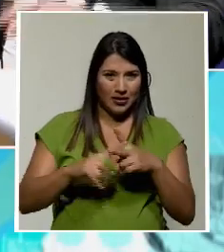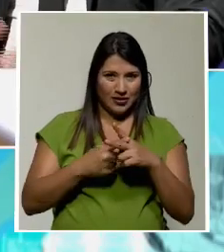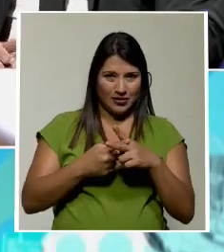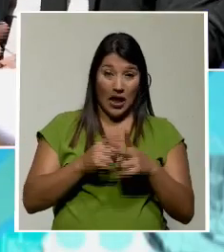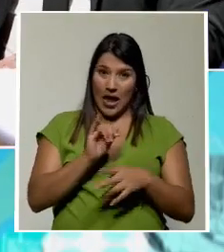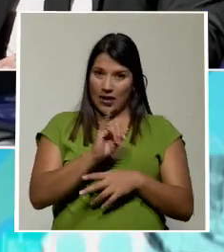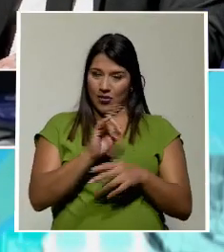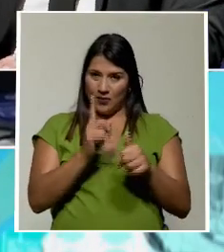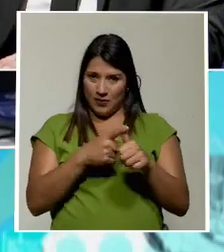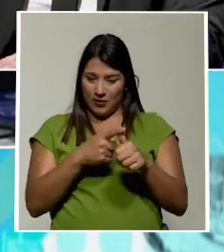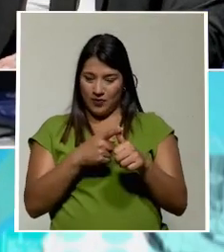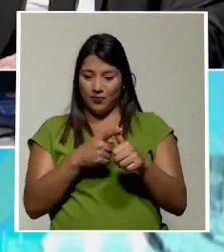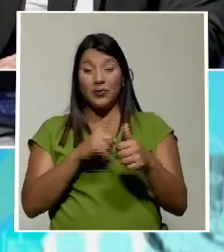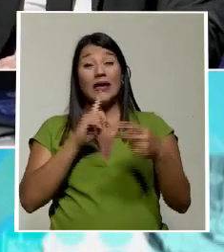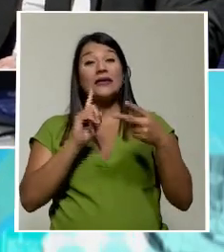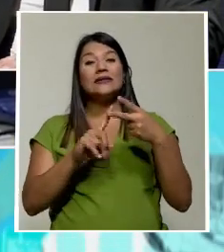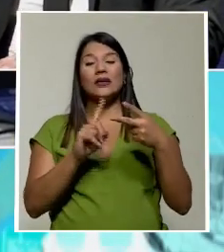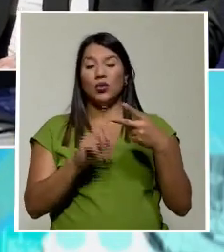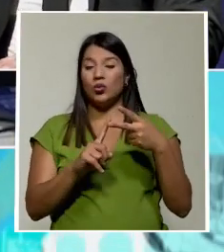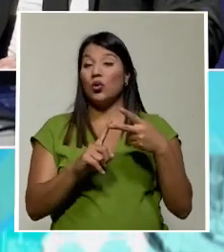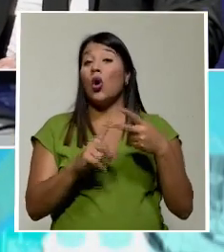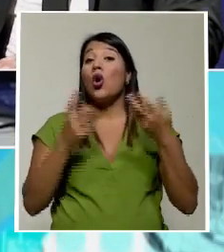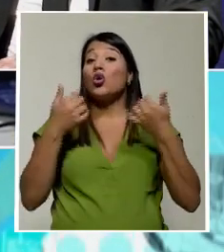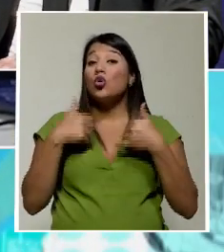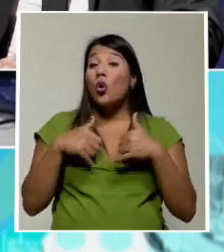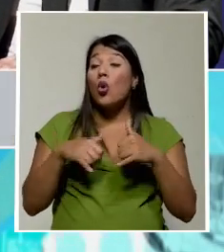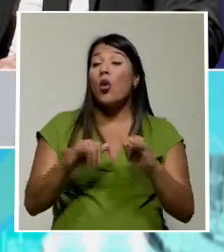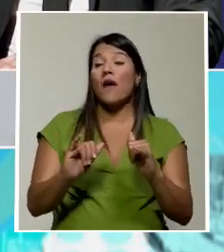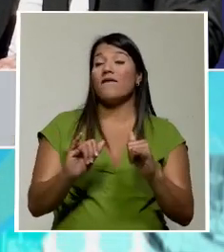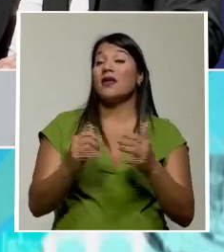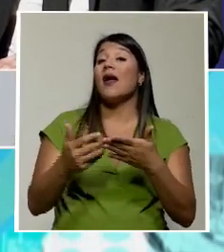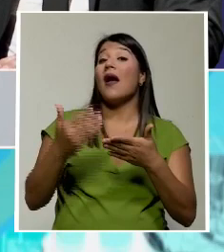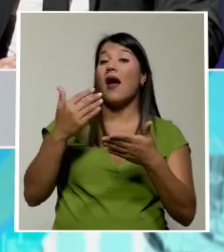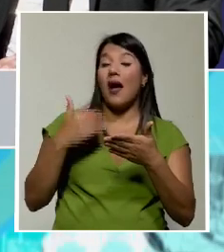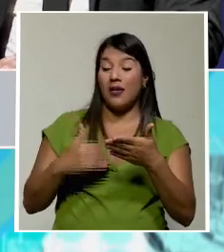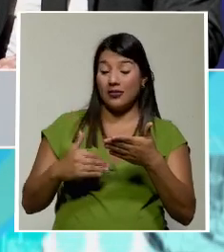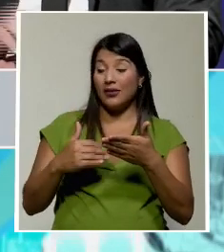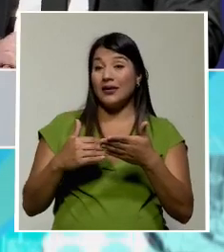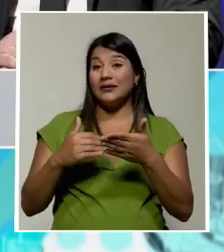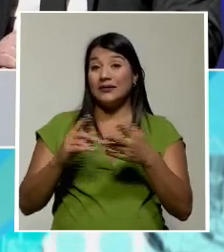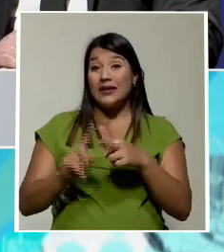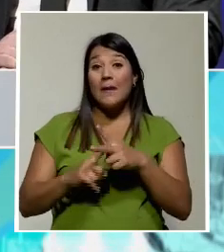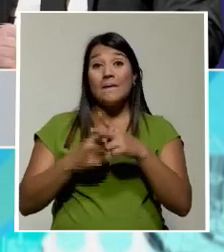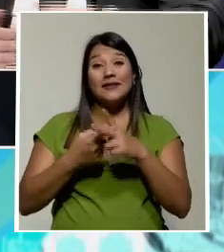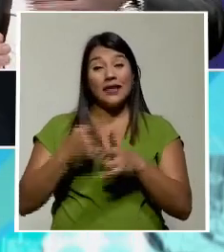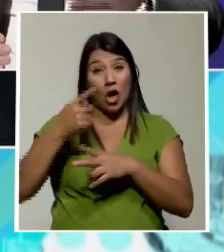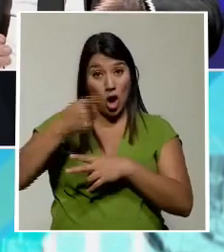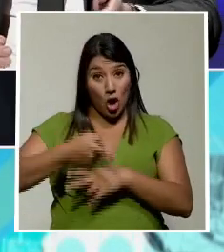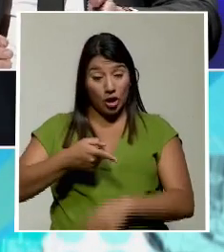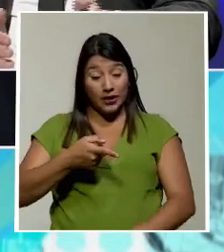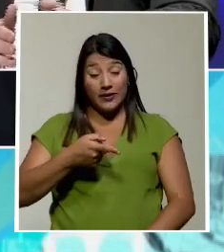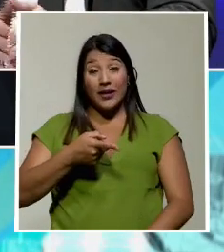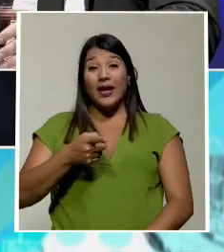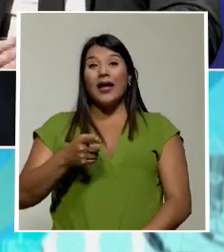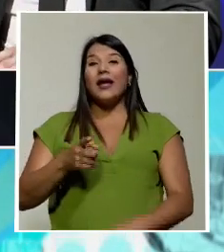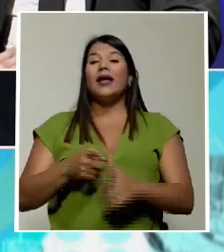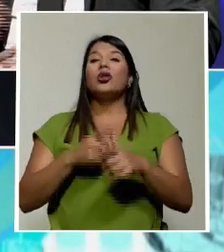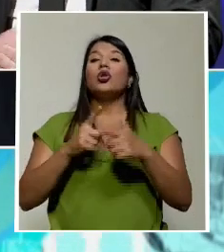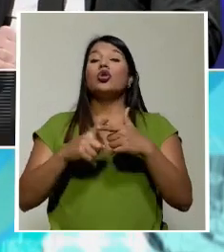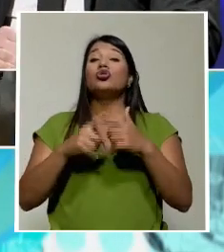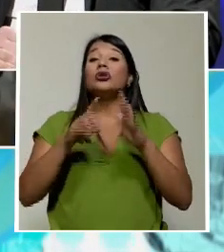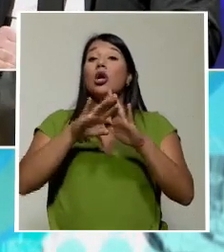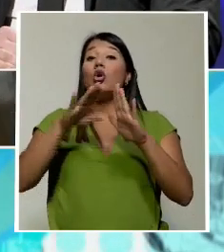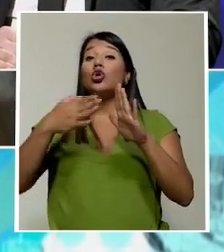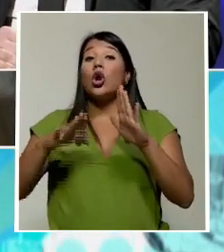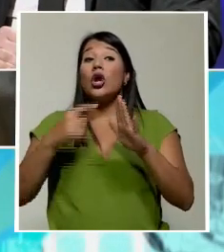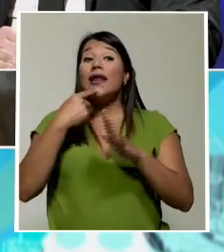primer aspecto. El segundo aspecto es que todavía unos días antes de que se emitiera esta orden, la Contraloría le comunicó al